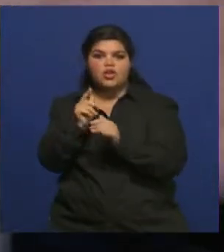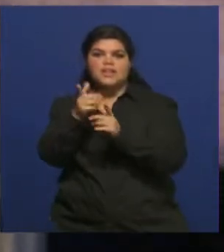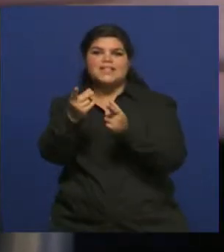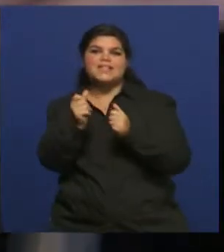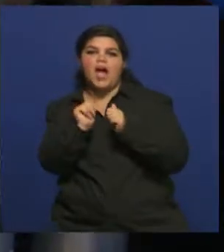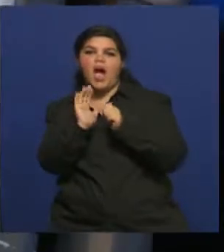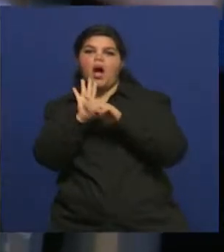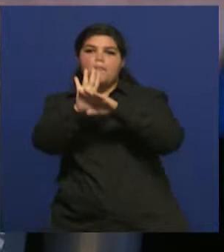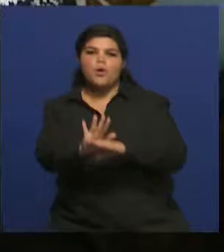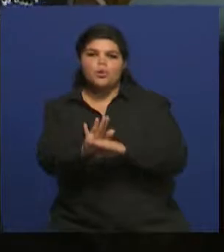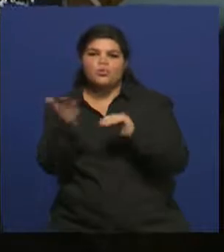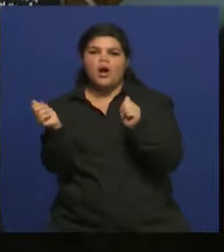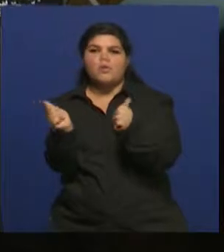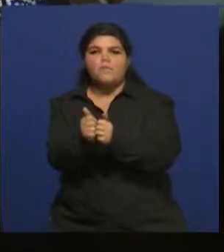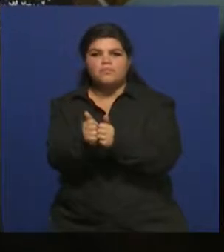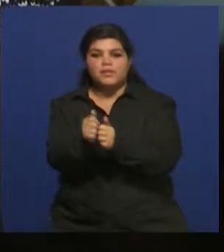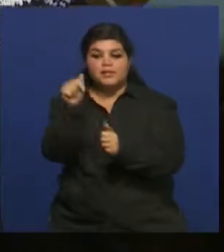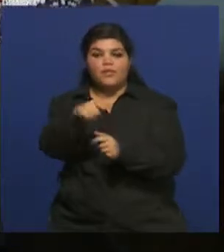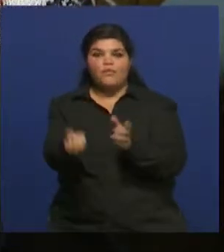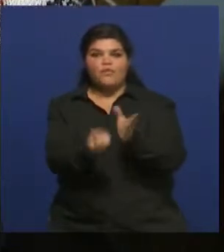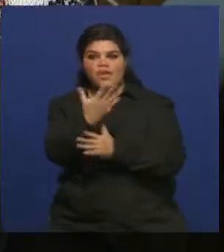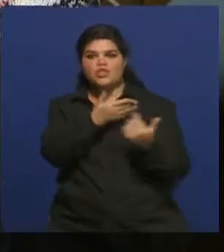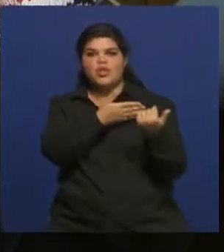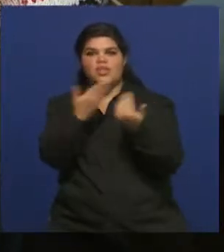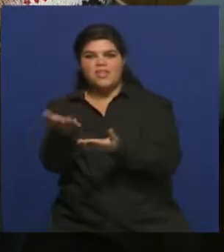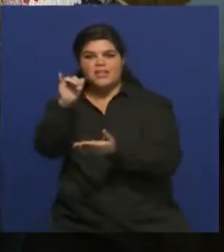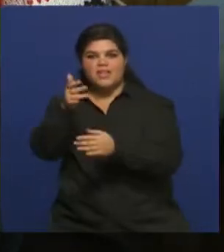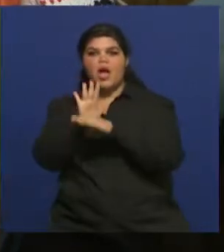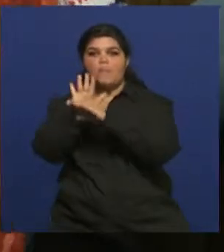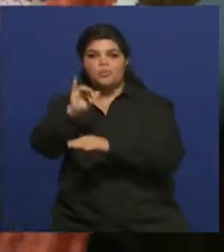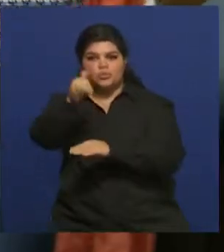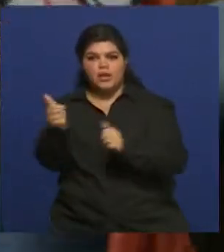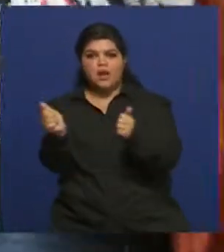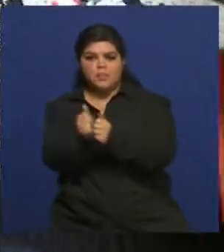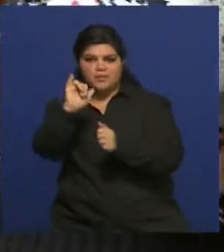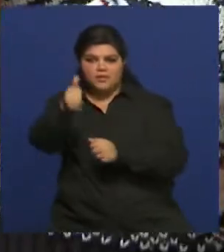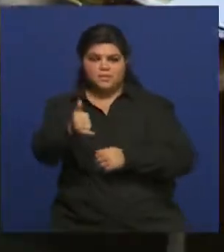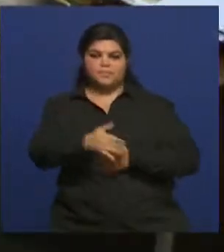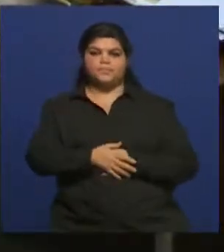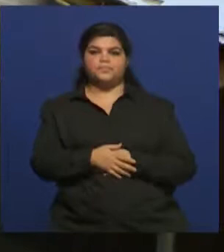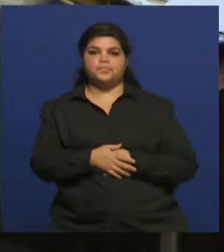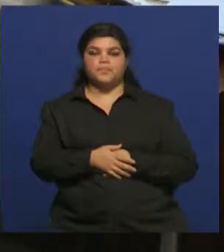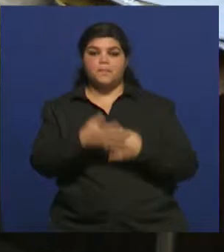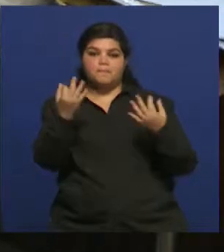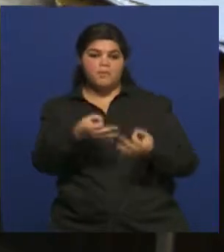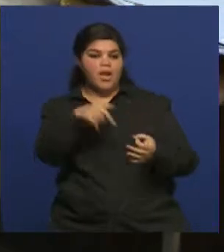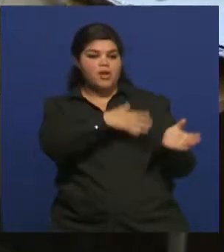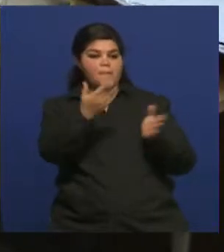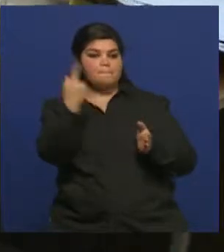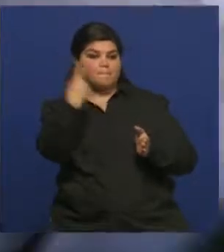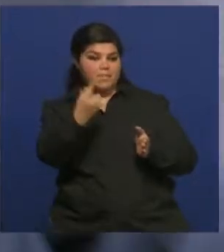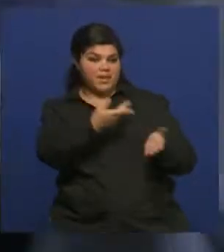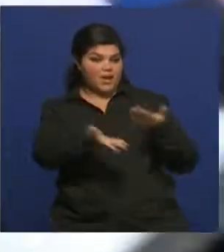acompañamiento, entonces esta fundación se encarga de brindarles este apoyo a los chicos. Bueno, muy bien. Si te parece, Nair, compartimos la primera parte del